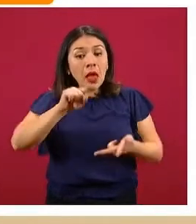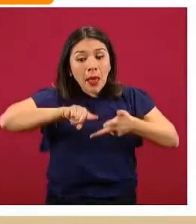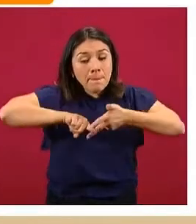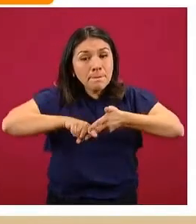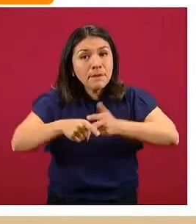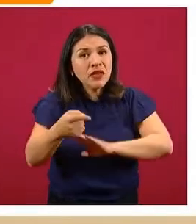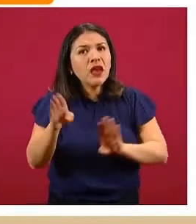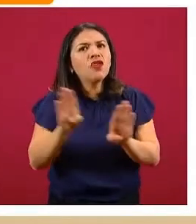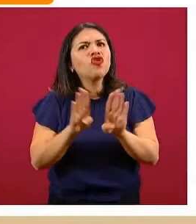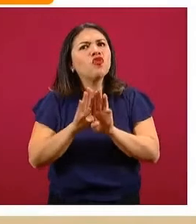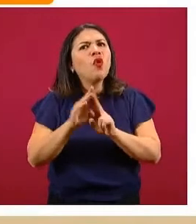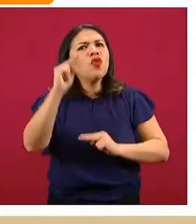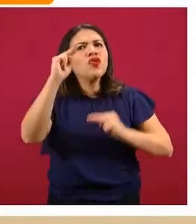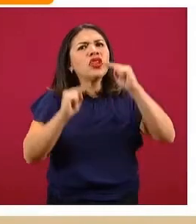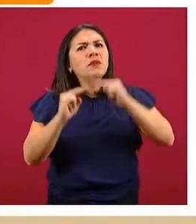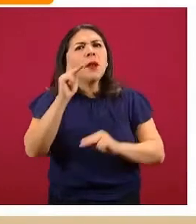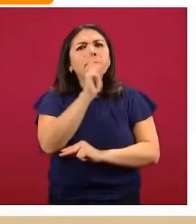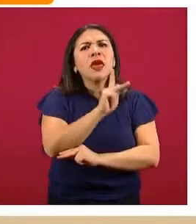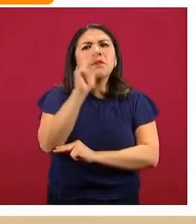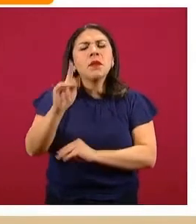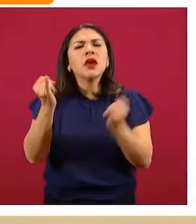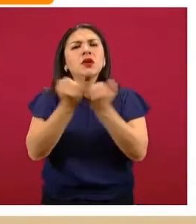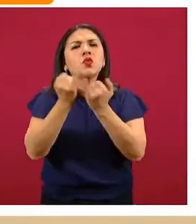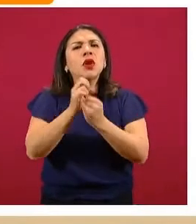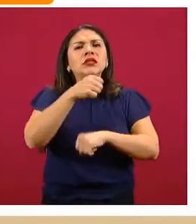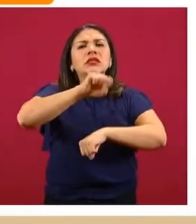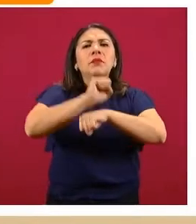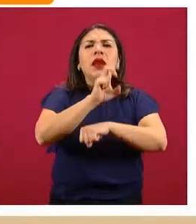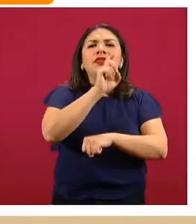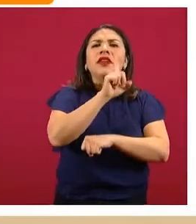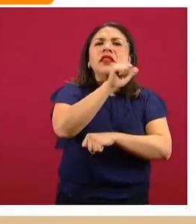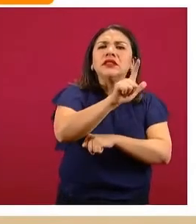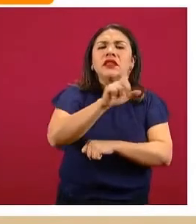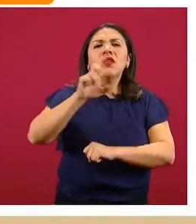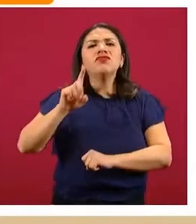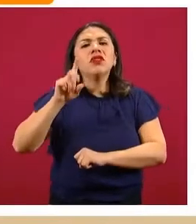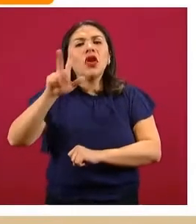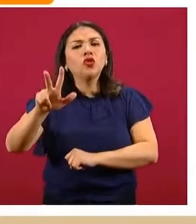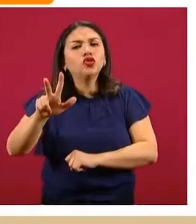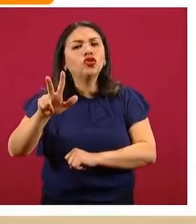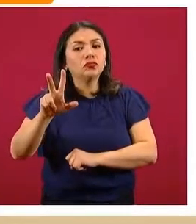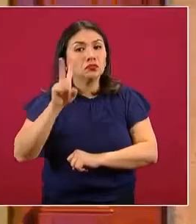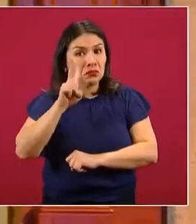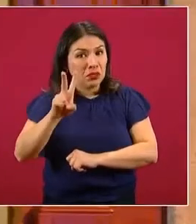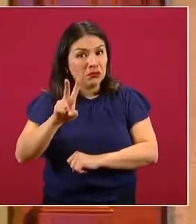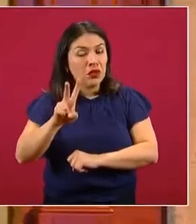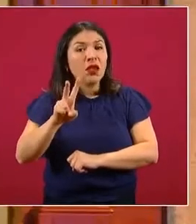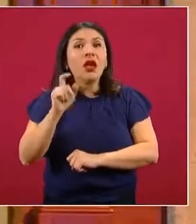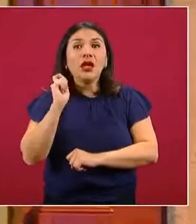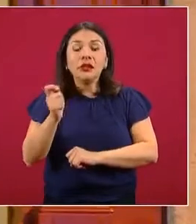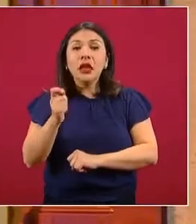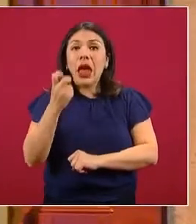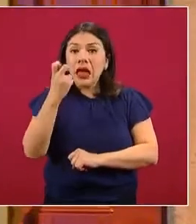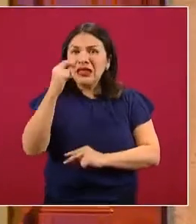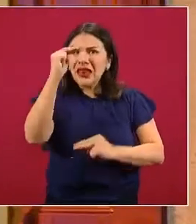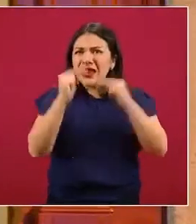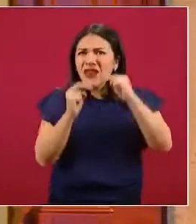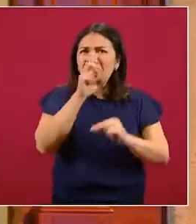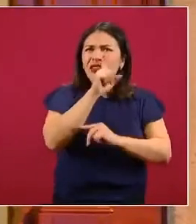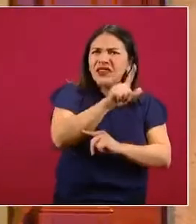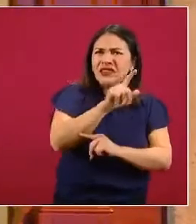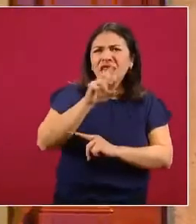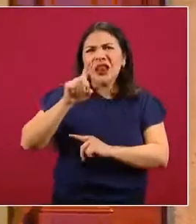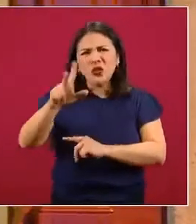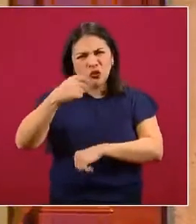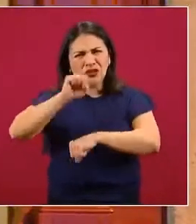a niveles de lo que fue la 37 y la 38, ya cerradas para efectos de su semana completa, pero estos niveles de